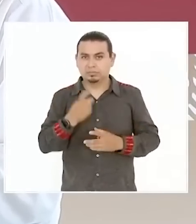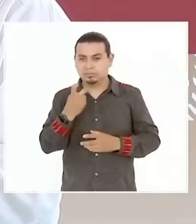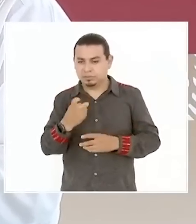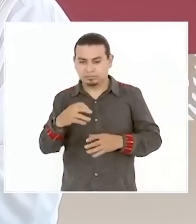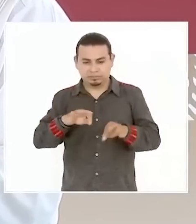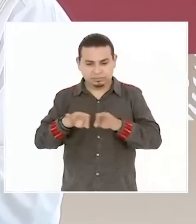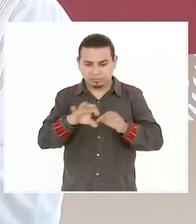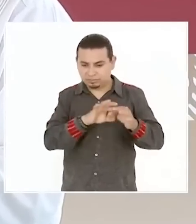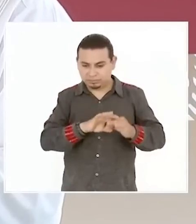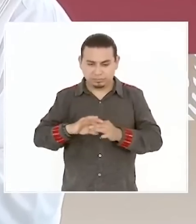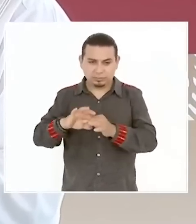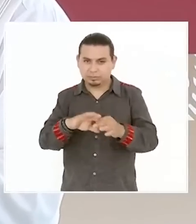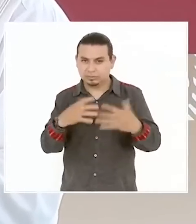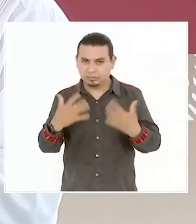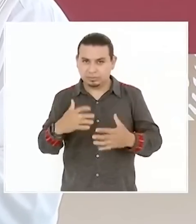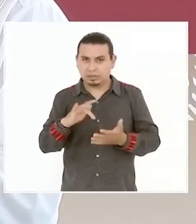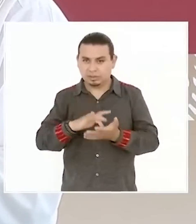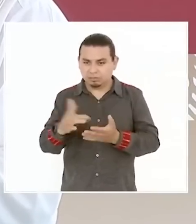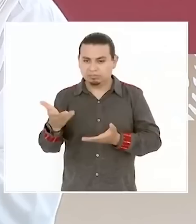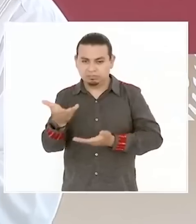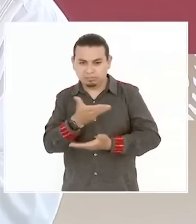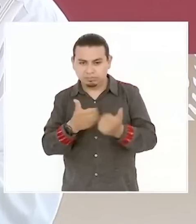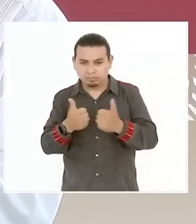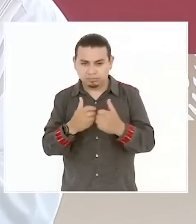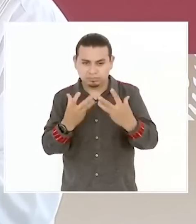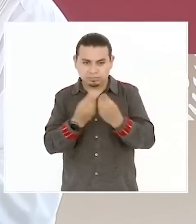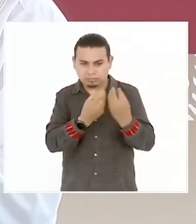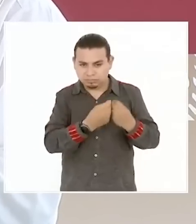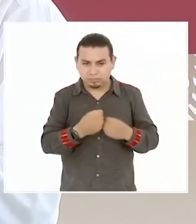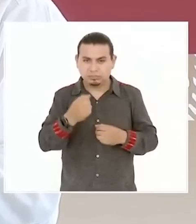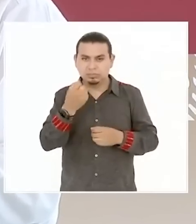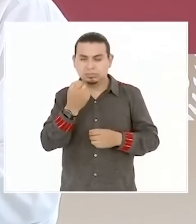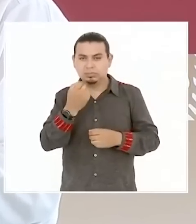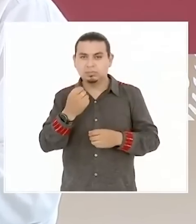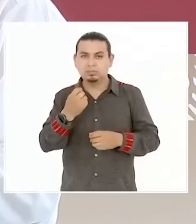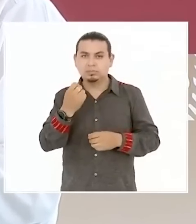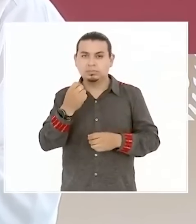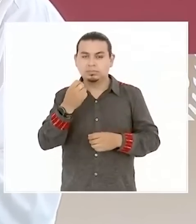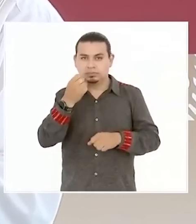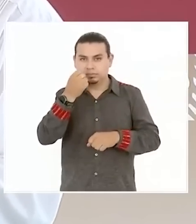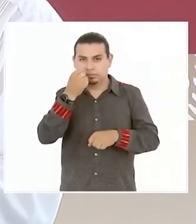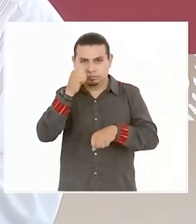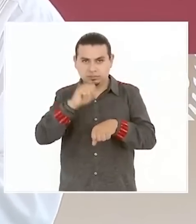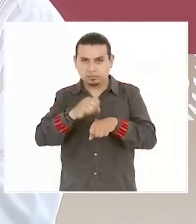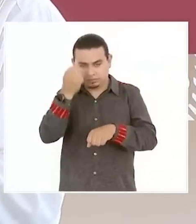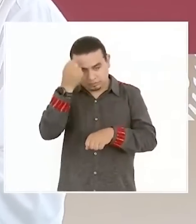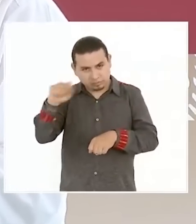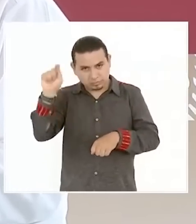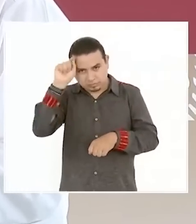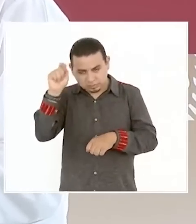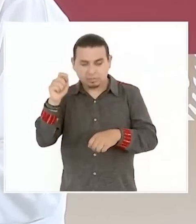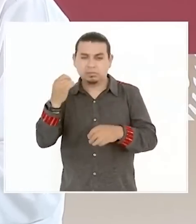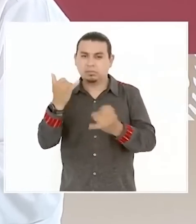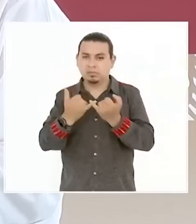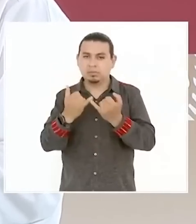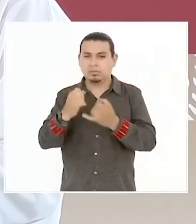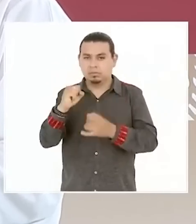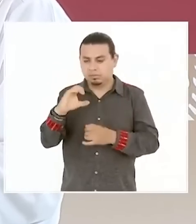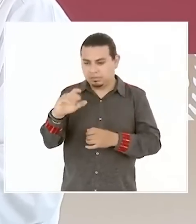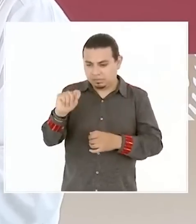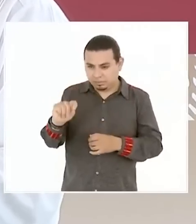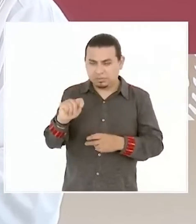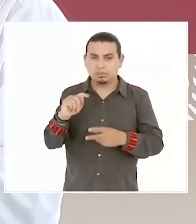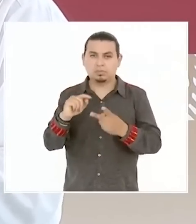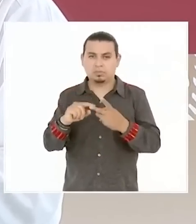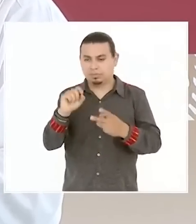esfuerzo se lleva a cabo de forma coordinada con la Secretaría de Marina, la Secretaría de Comunicaciones, Infraestructura y Transporte y la